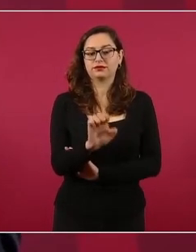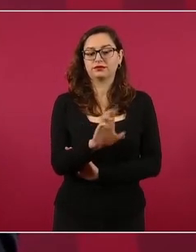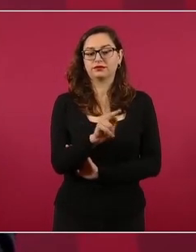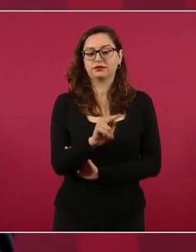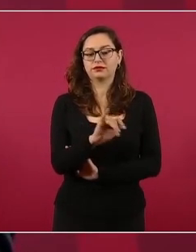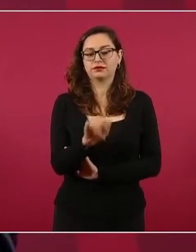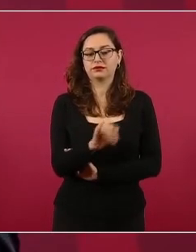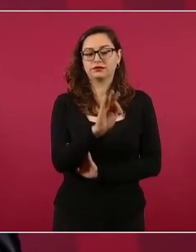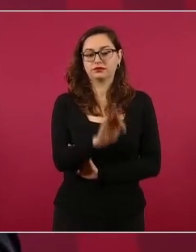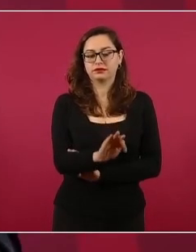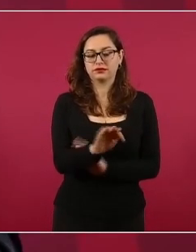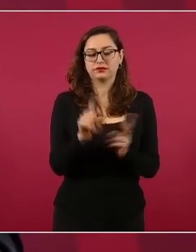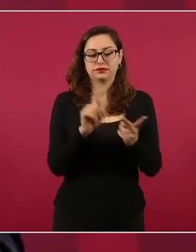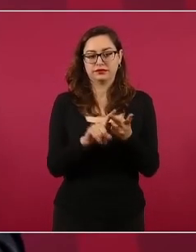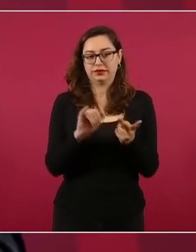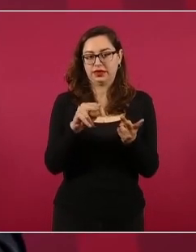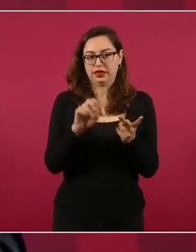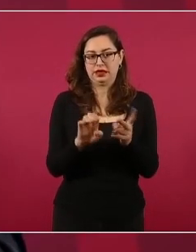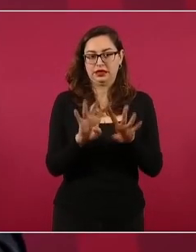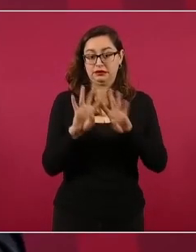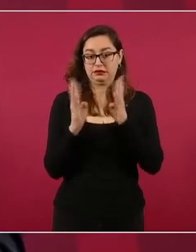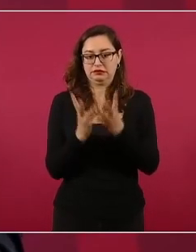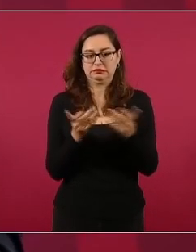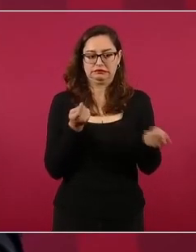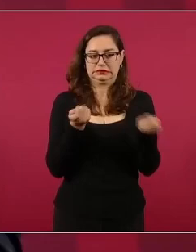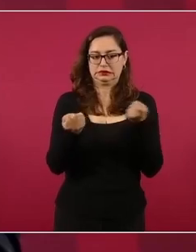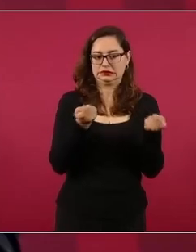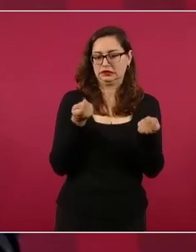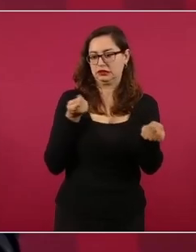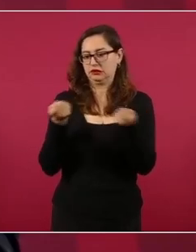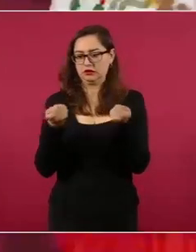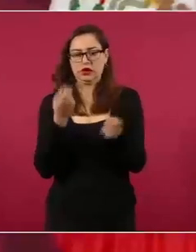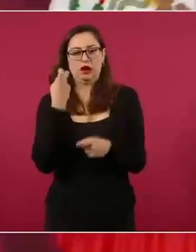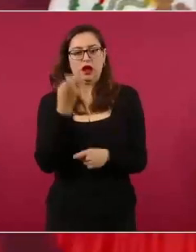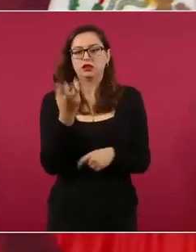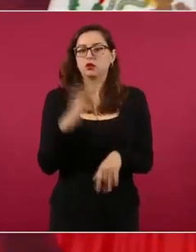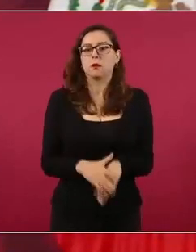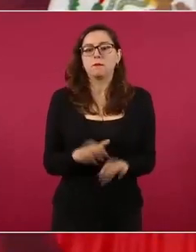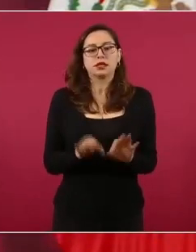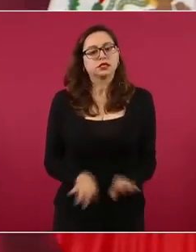Electoral y del Consejo del INE.